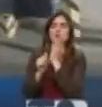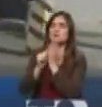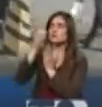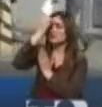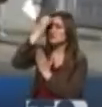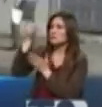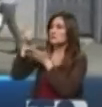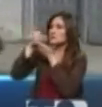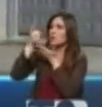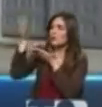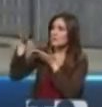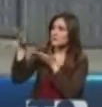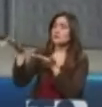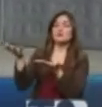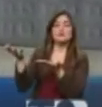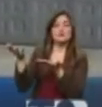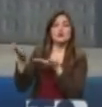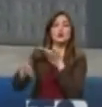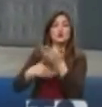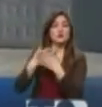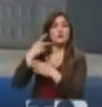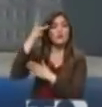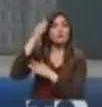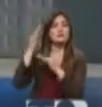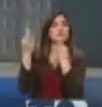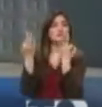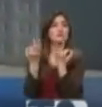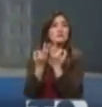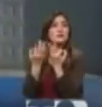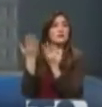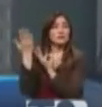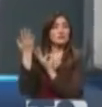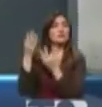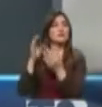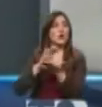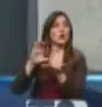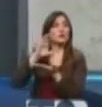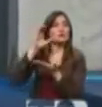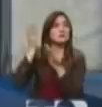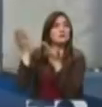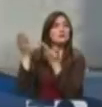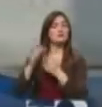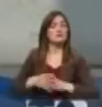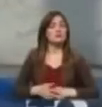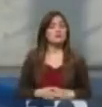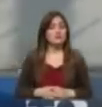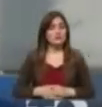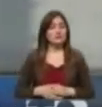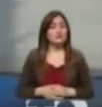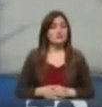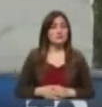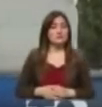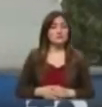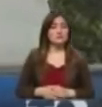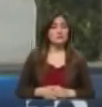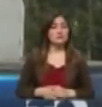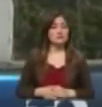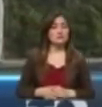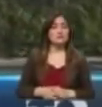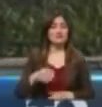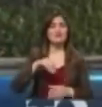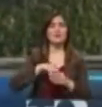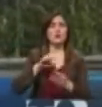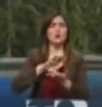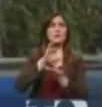los profesores. Es un pedido que hacemos todos los padres de familia del prestigioso colegio COTAC. Lastimosamente 2020 ha cambiado muchas